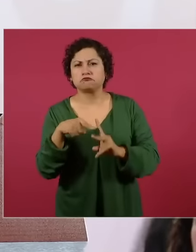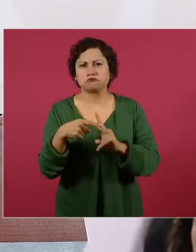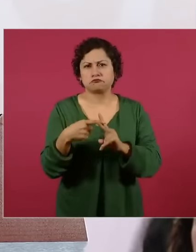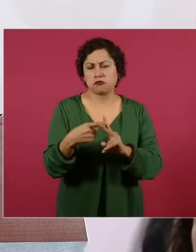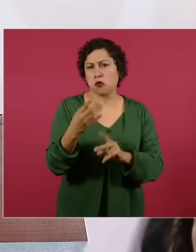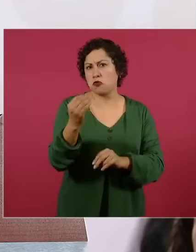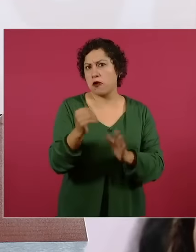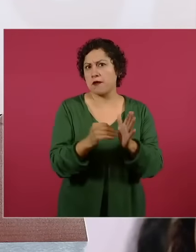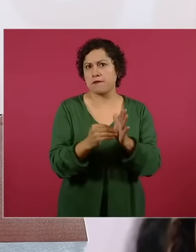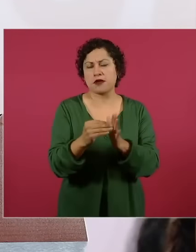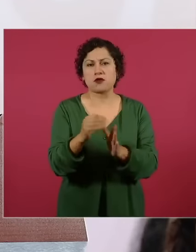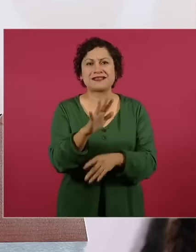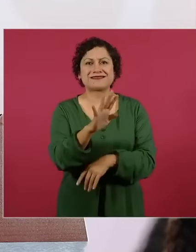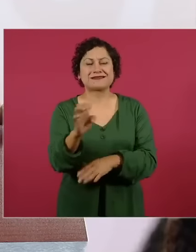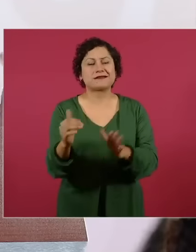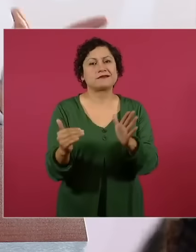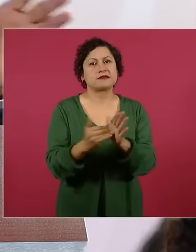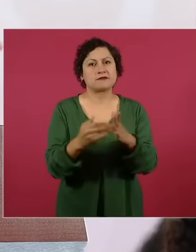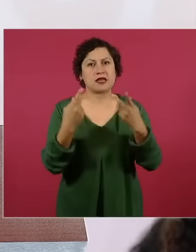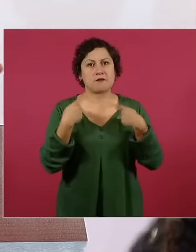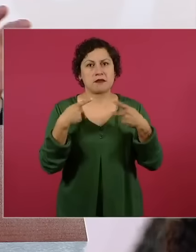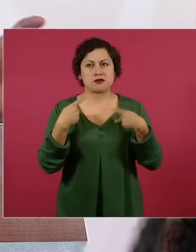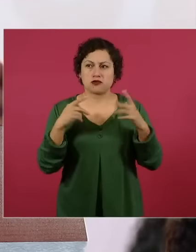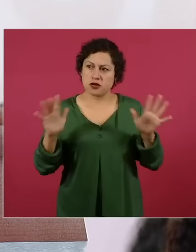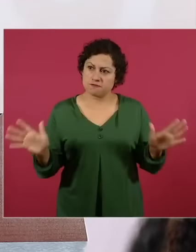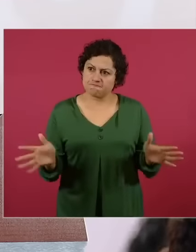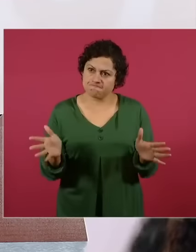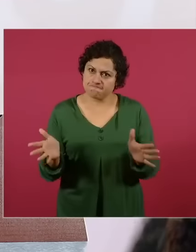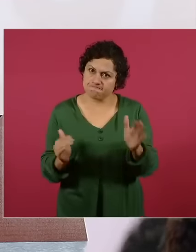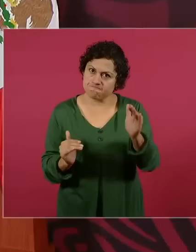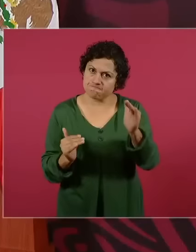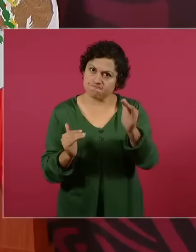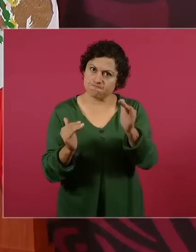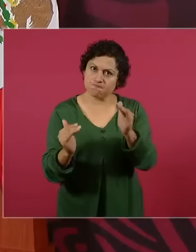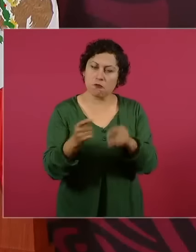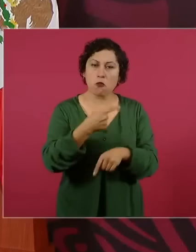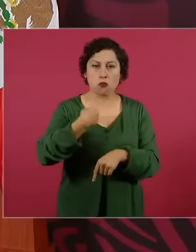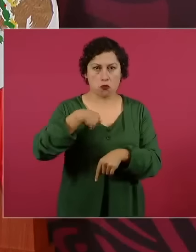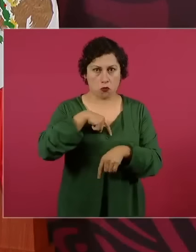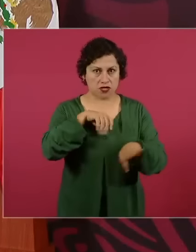9.500.000 personas durante nuestro sexenio.